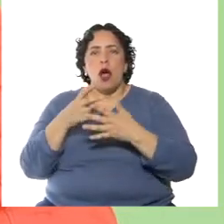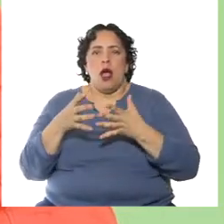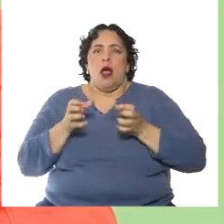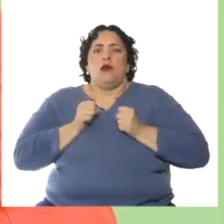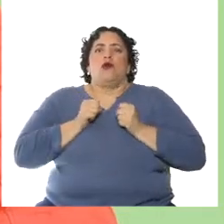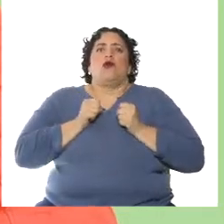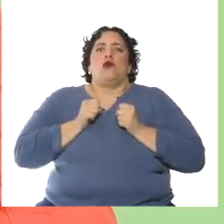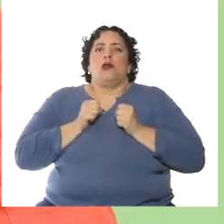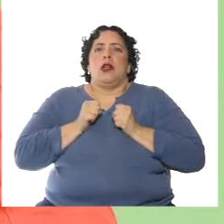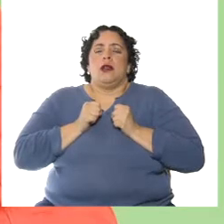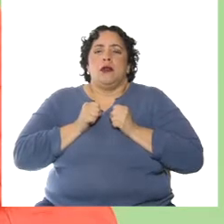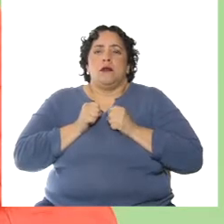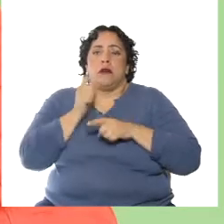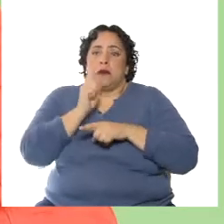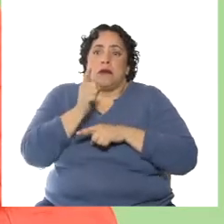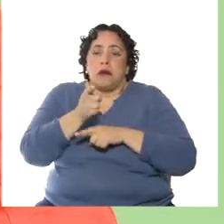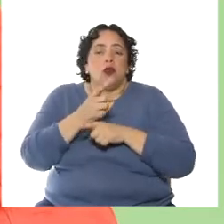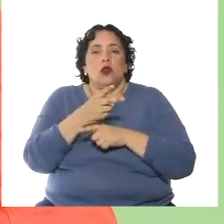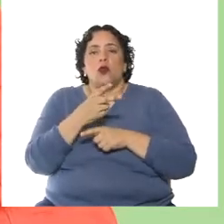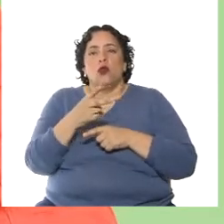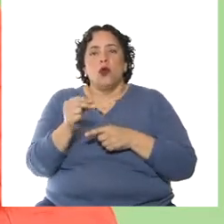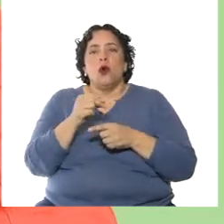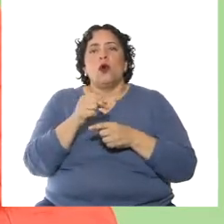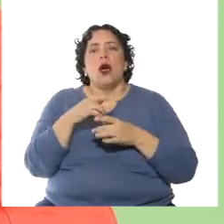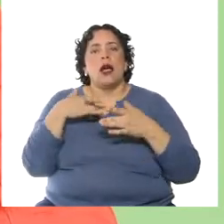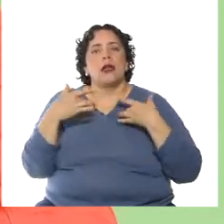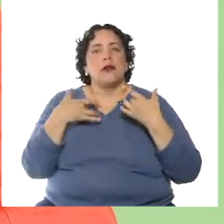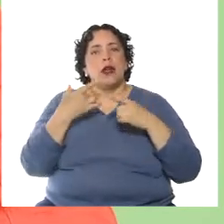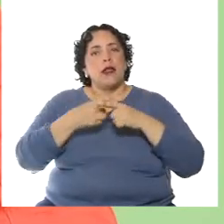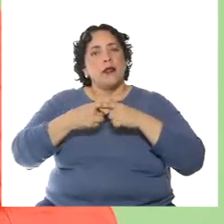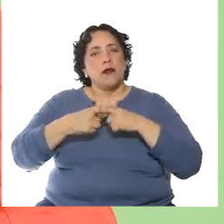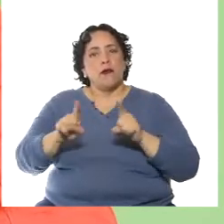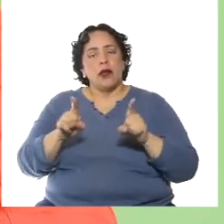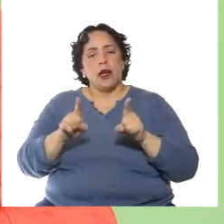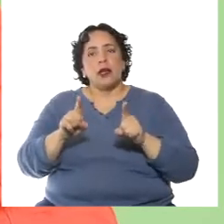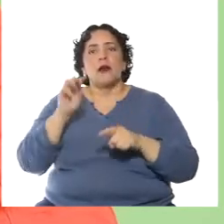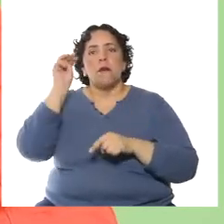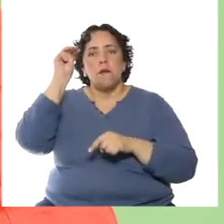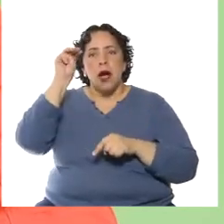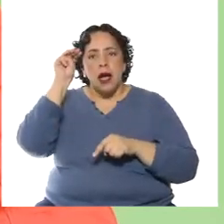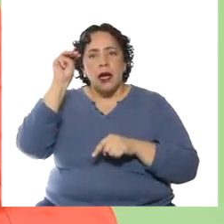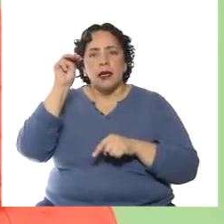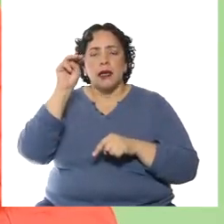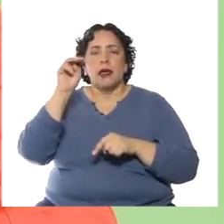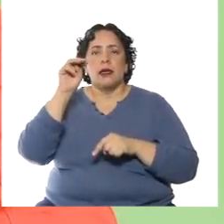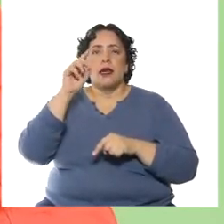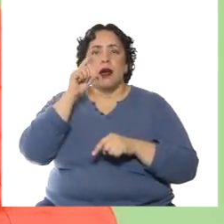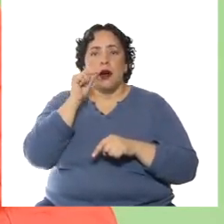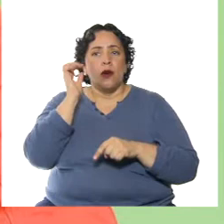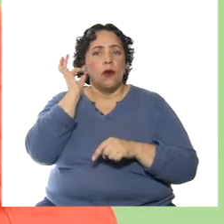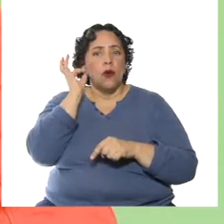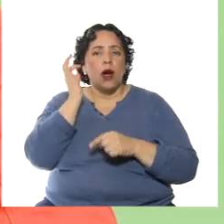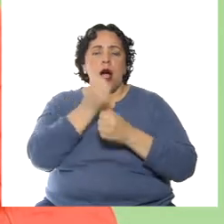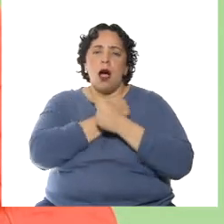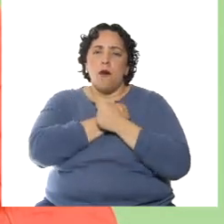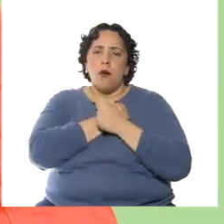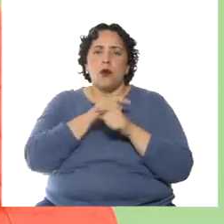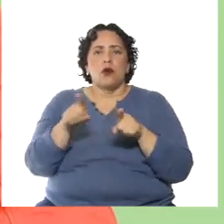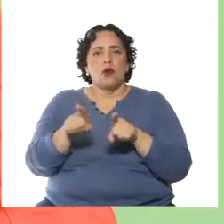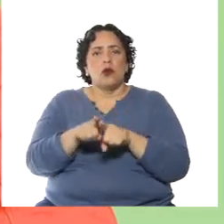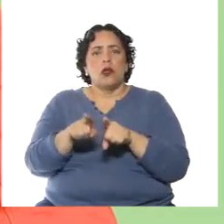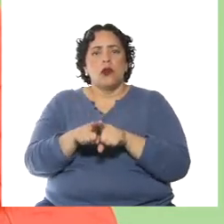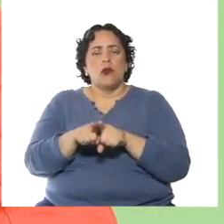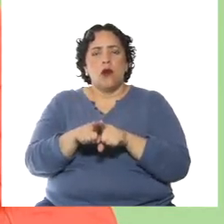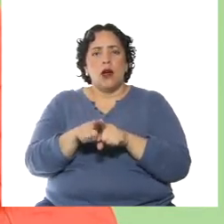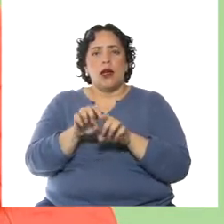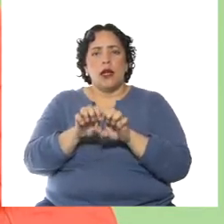niñas y a los niños, porque van a hacer actividades distintas, pero van a tener maestras y maestros amorosos como sus